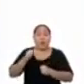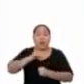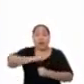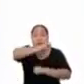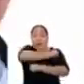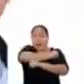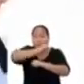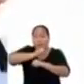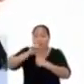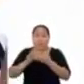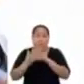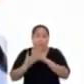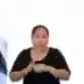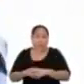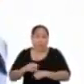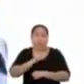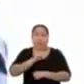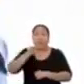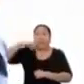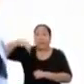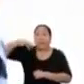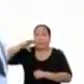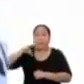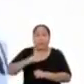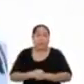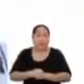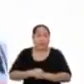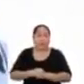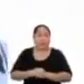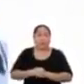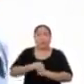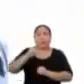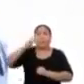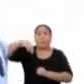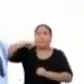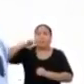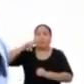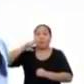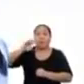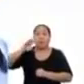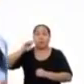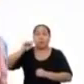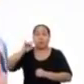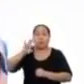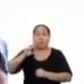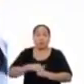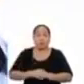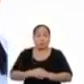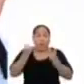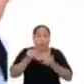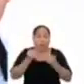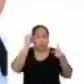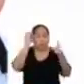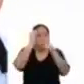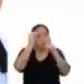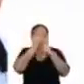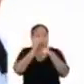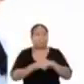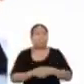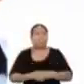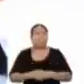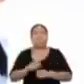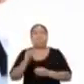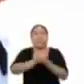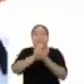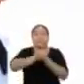APEC, entre otros. Teniendo todo esto en cuenta, es hora del tan esperado reto. Elaborarás un texto